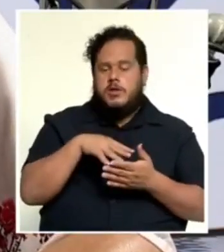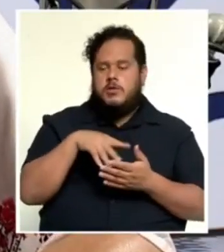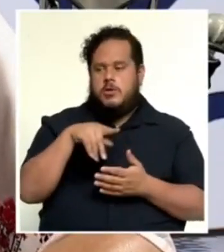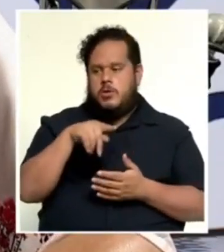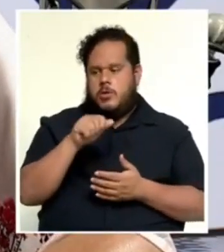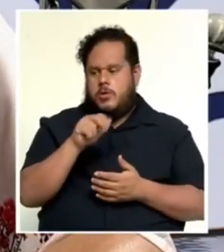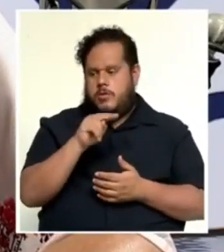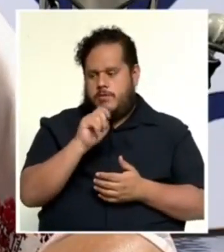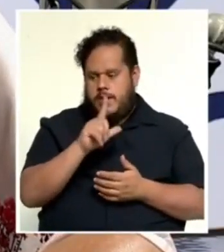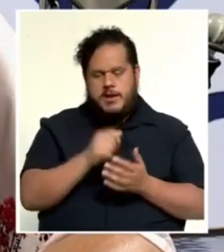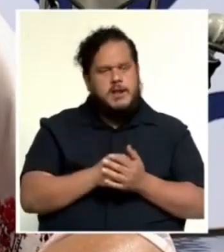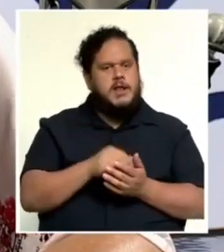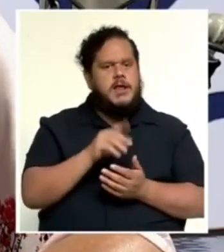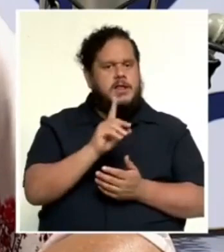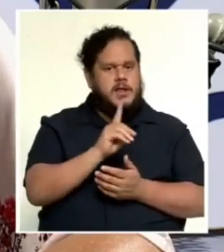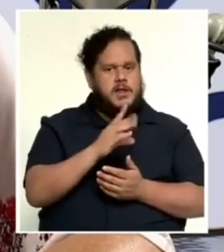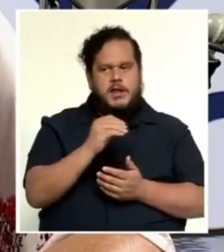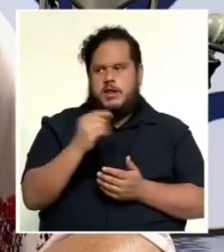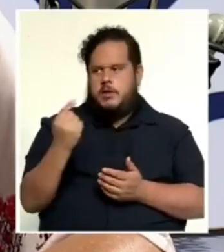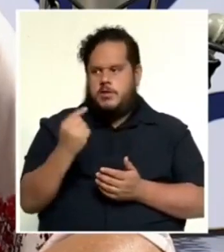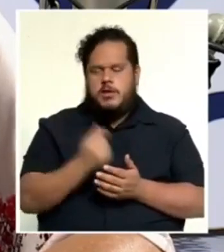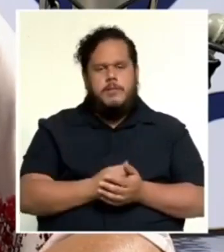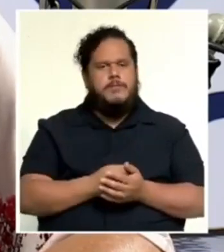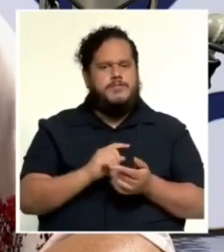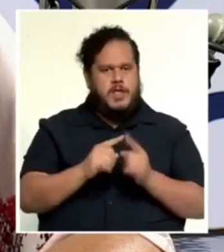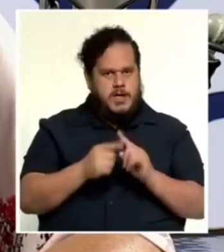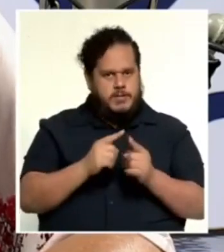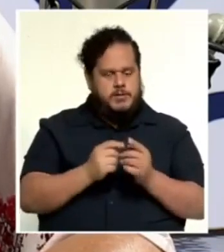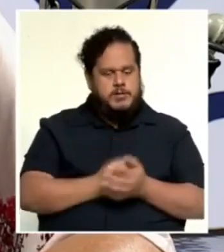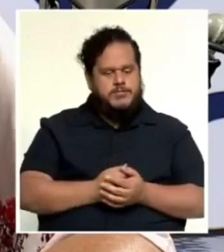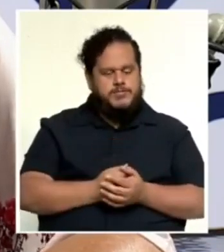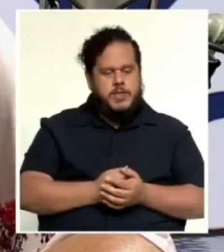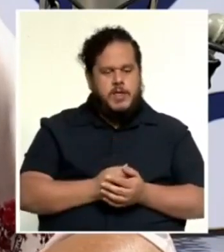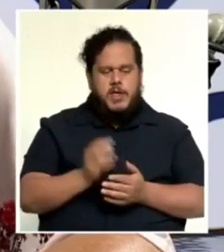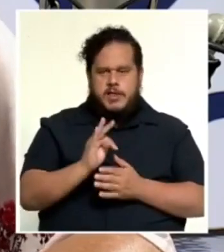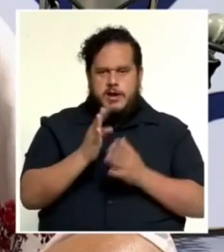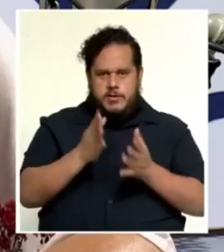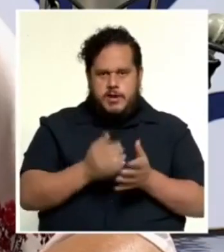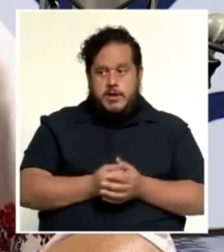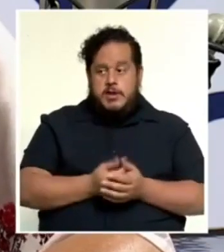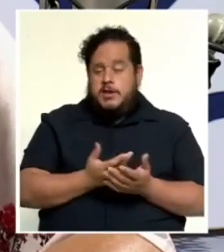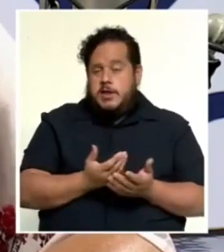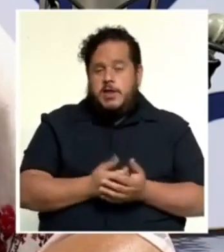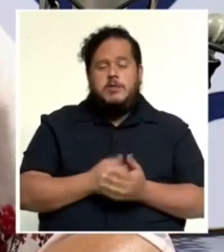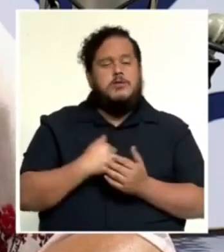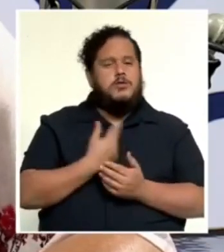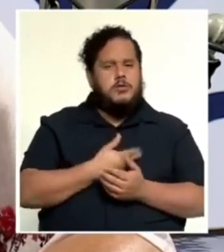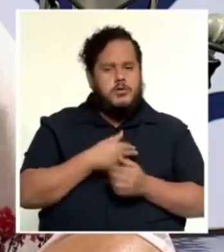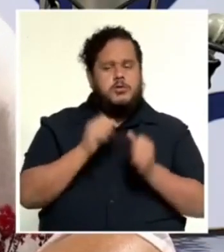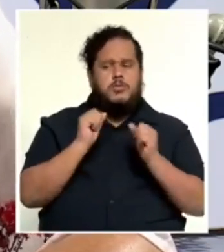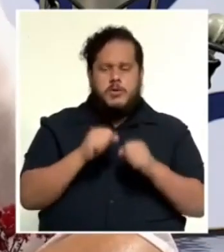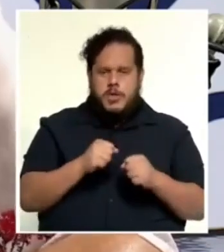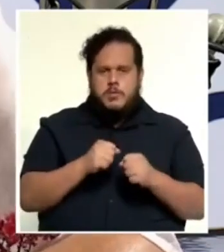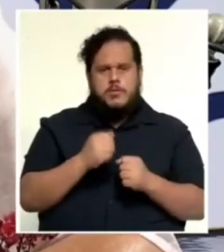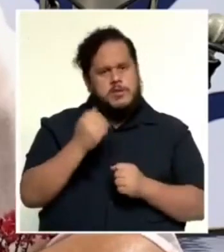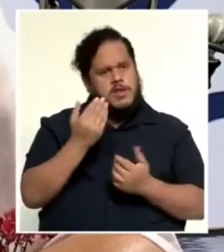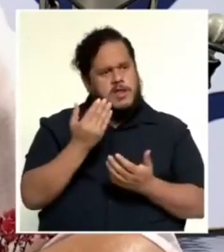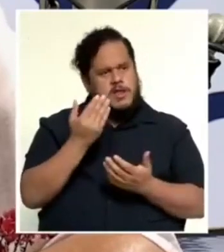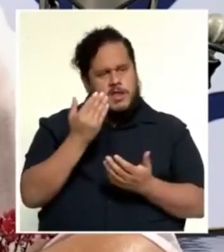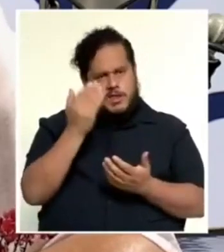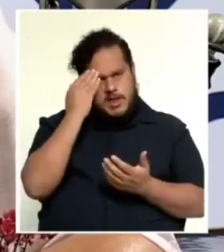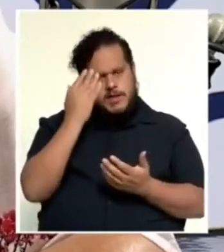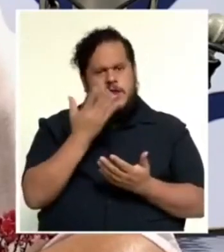panel, Daniel y Gustavo, amigas, amigos televidentes, es que podemos saber qué pasó